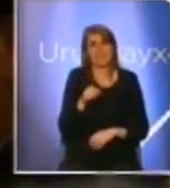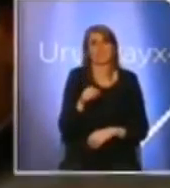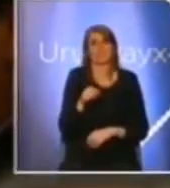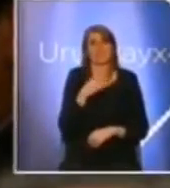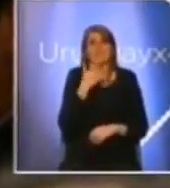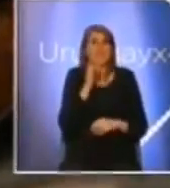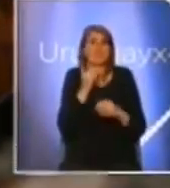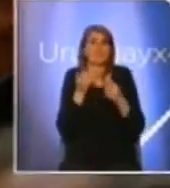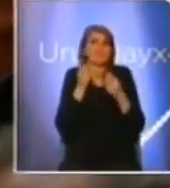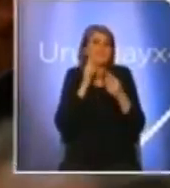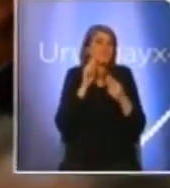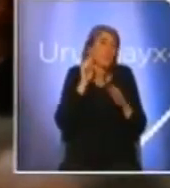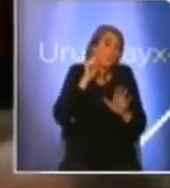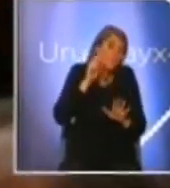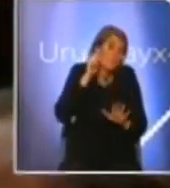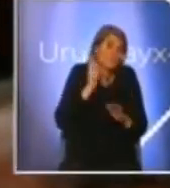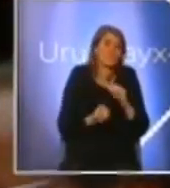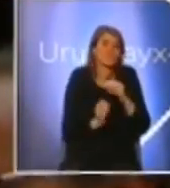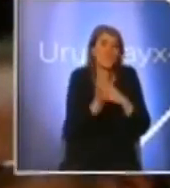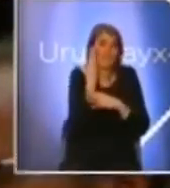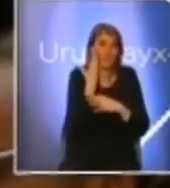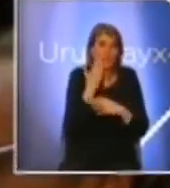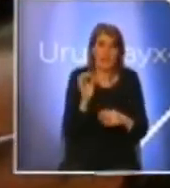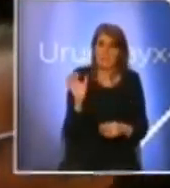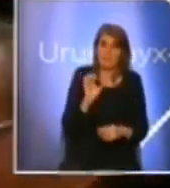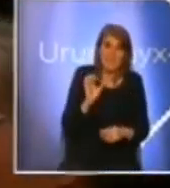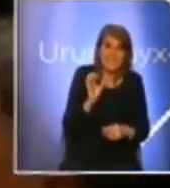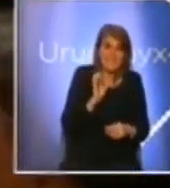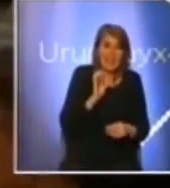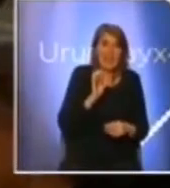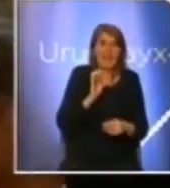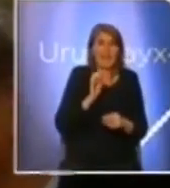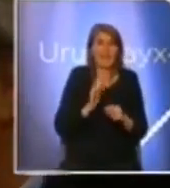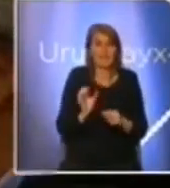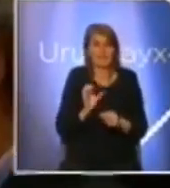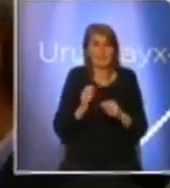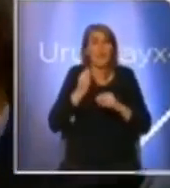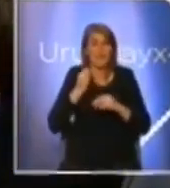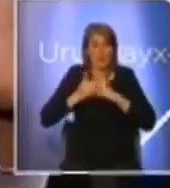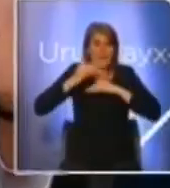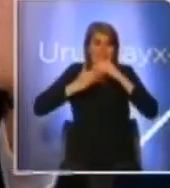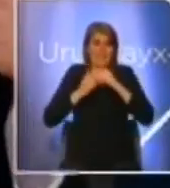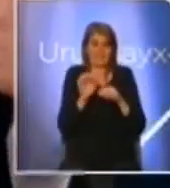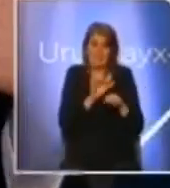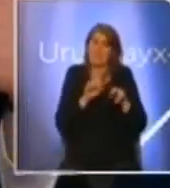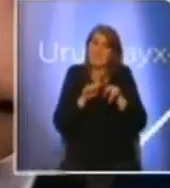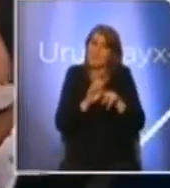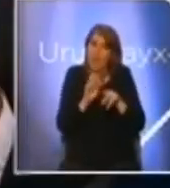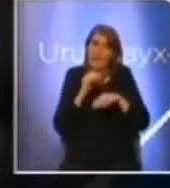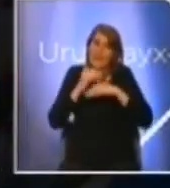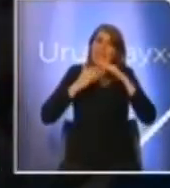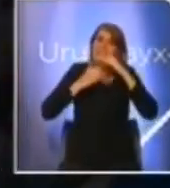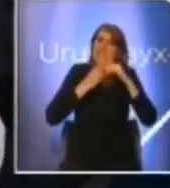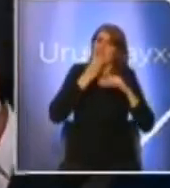de vista de la innovación, en el sentido de las empresas y de la capacidad de crecimiento de las empresas y de inserción en los